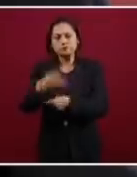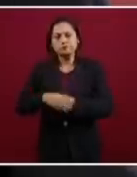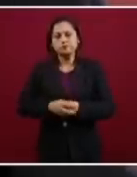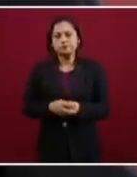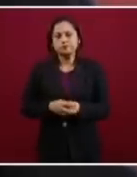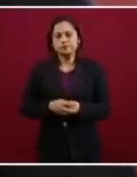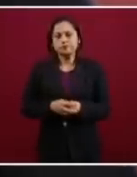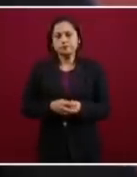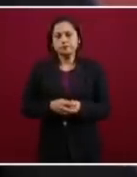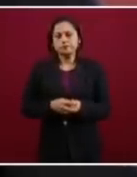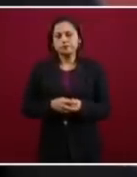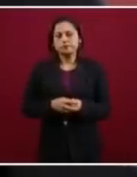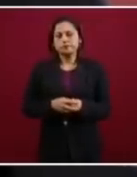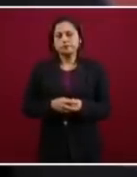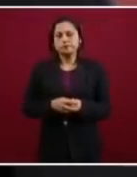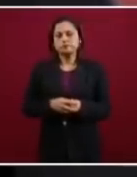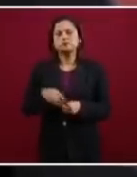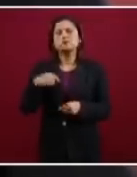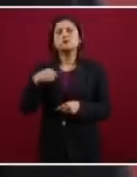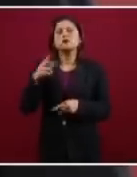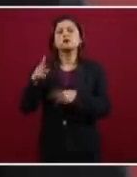voy a estar en